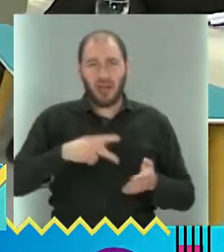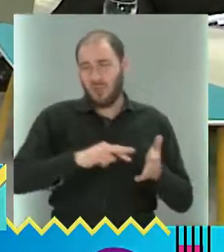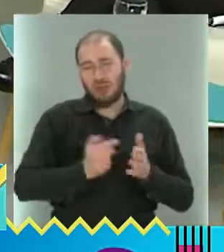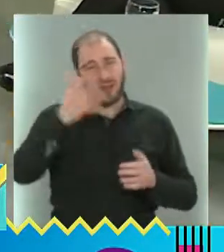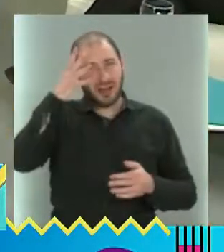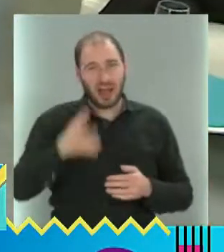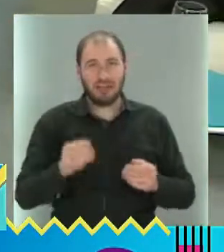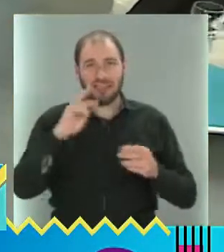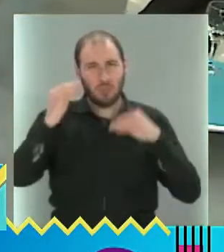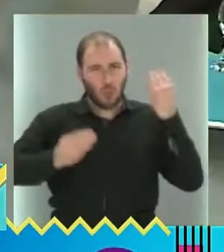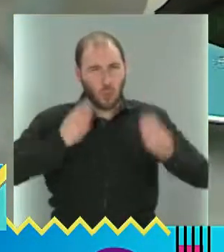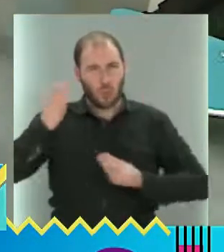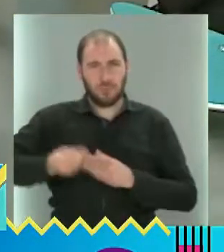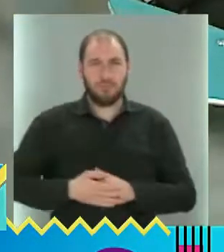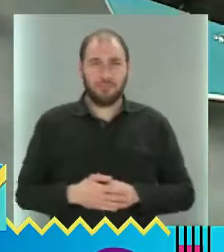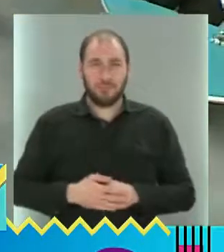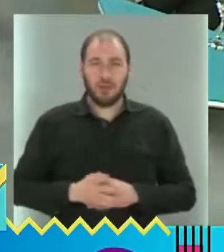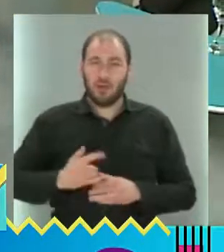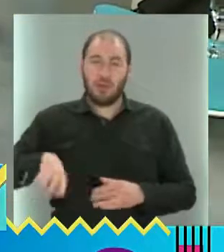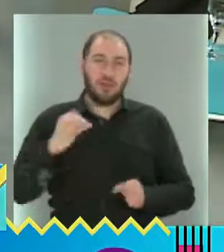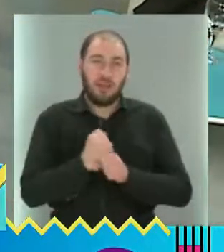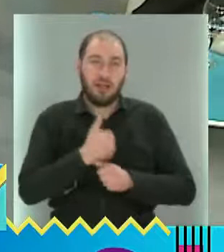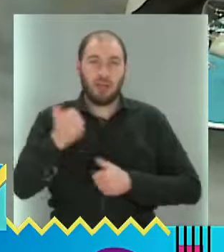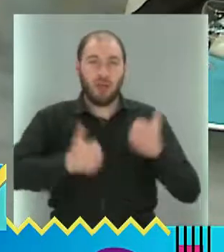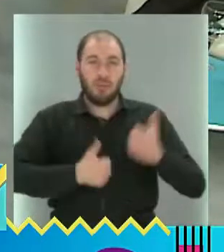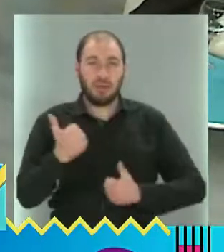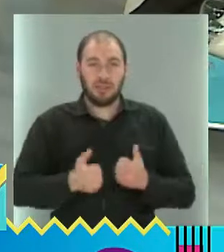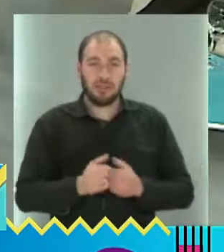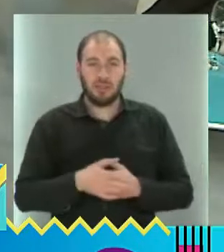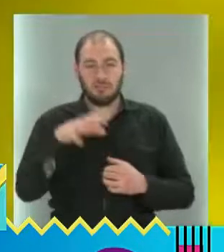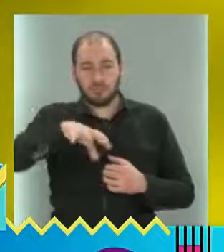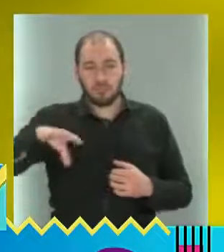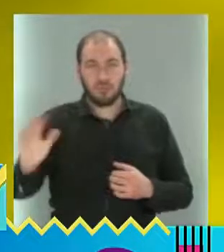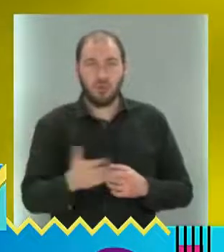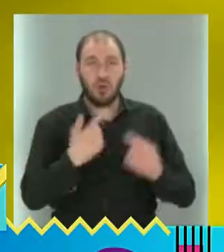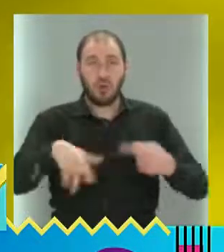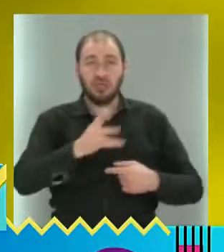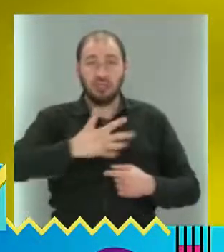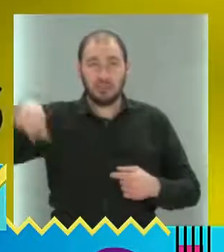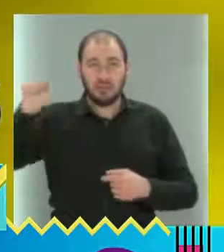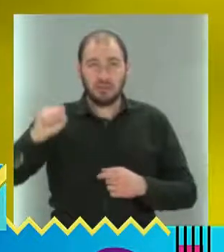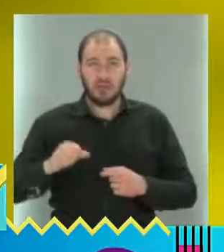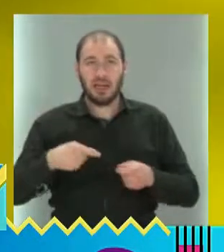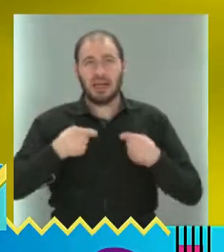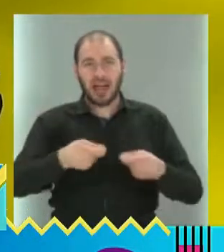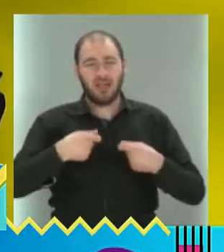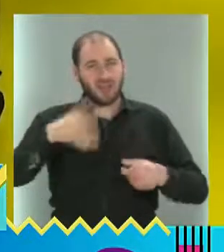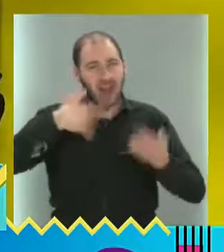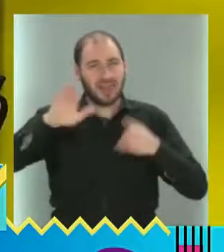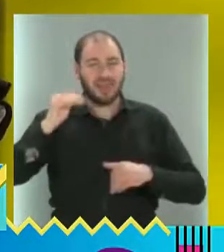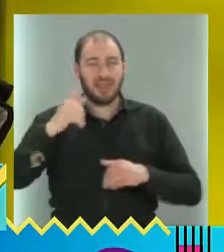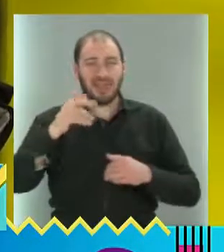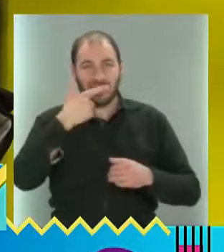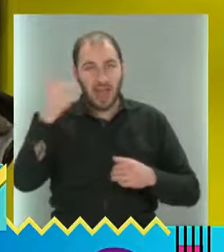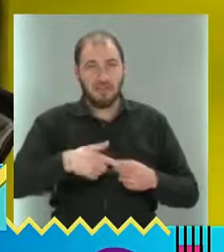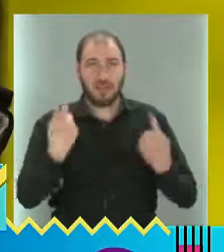indudablemente un tema de preocupación, bueno, y tenemos que trabajar en la competitividad de todos los sectores. La logística tiene un costo muy grande en el combustible, pero tiene un